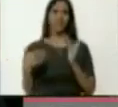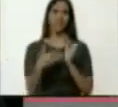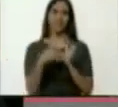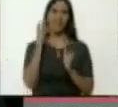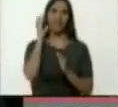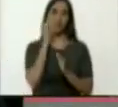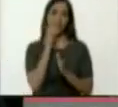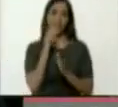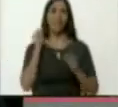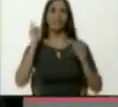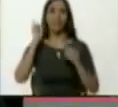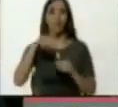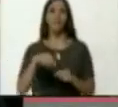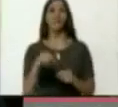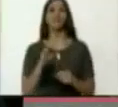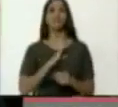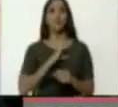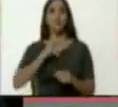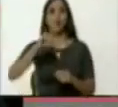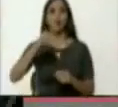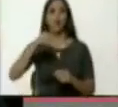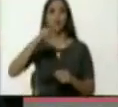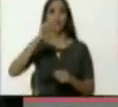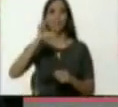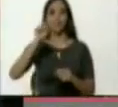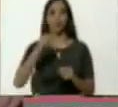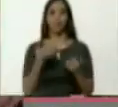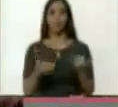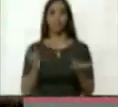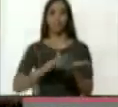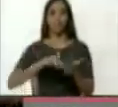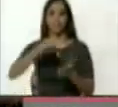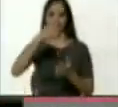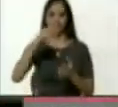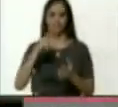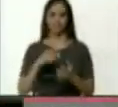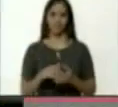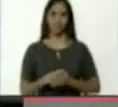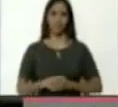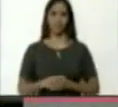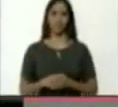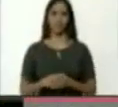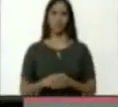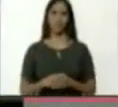Capriles. Esto también es obra de JJ Rendón. Y ya regresamos con más de Zurda Conducta.